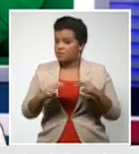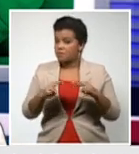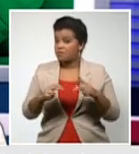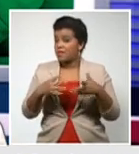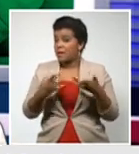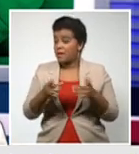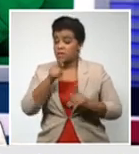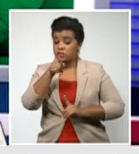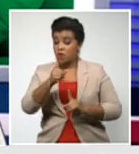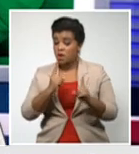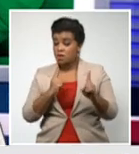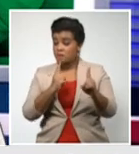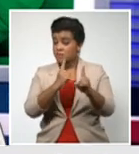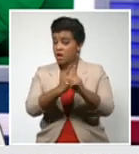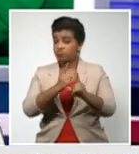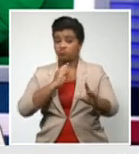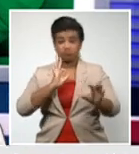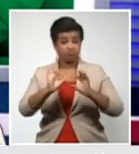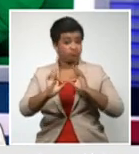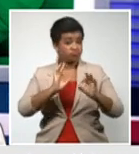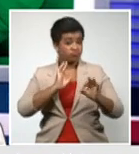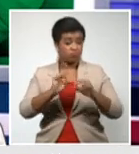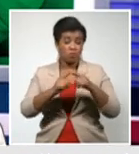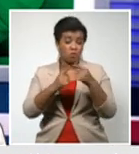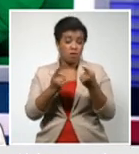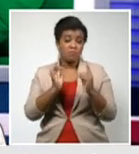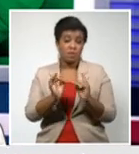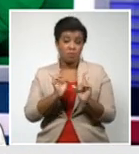elemento, por lo cual se ingresan,